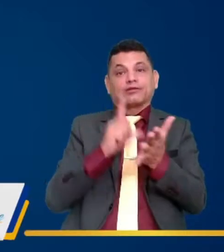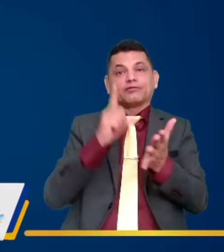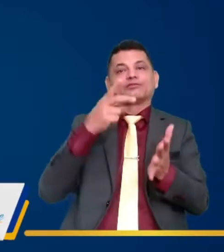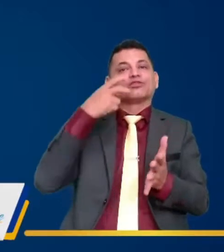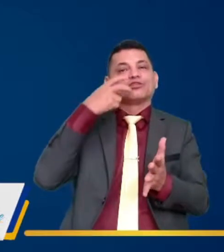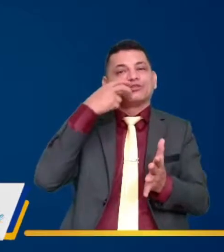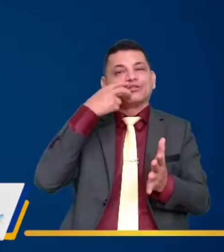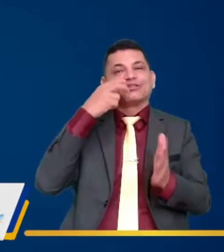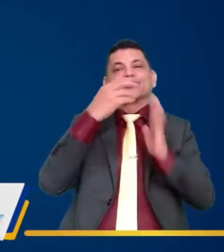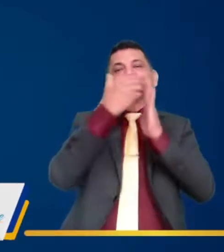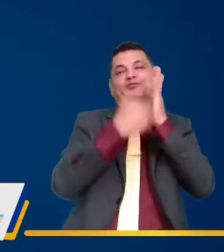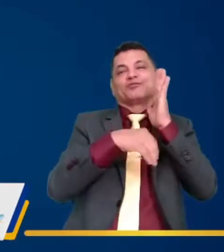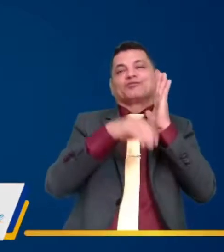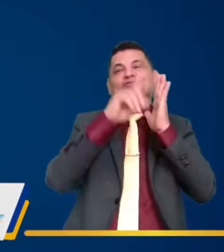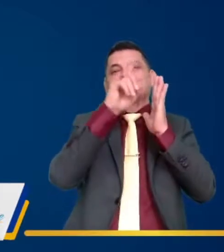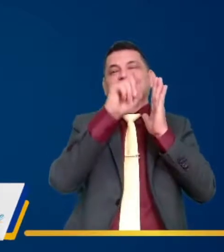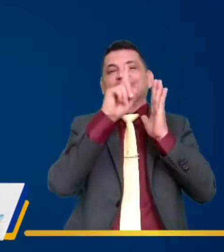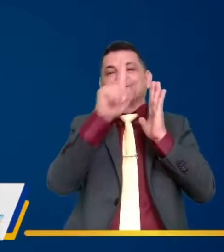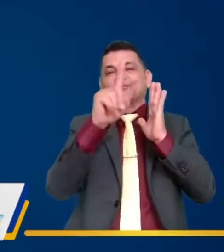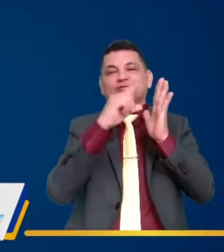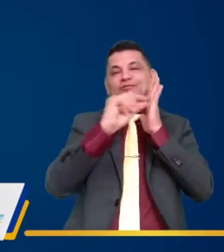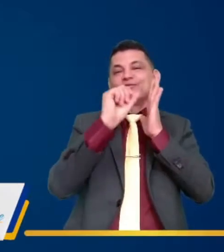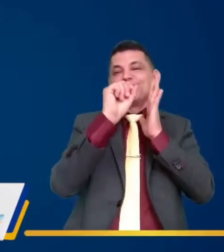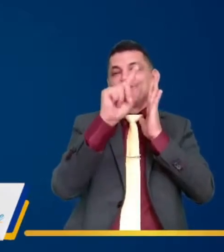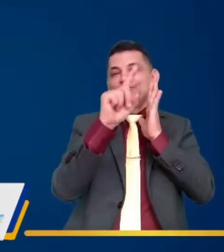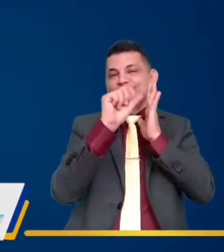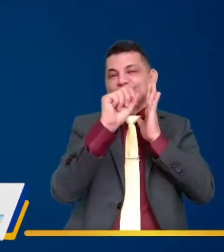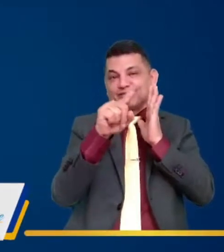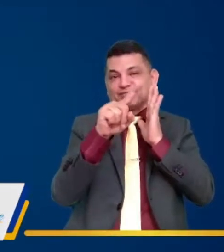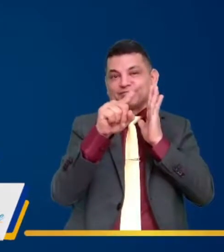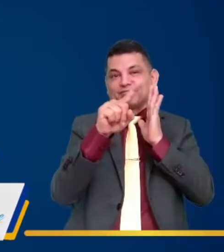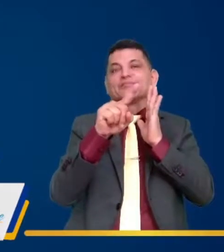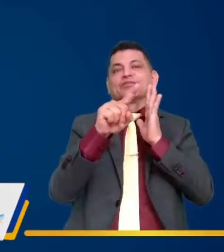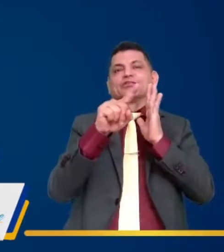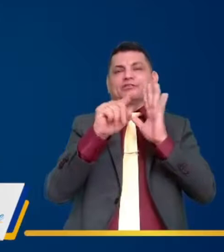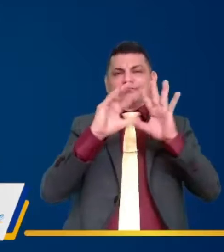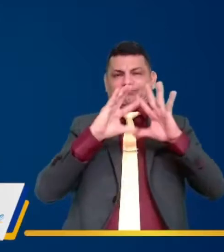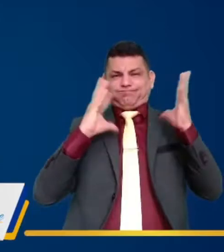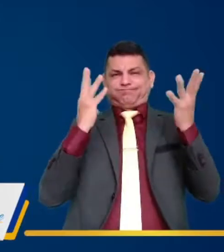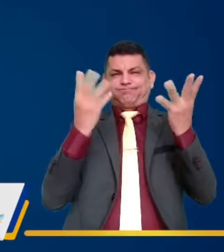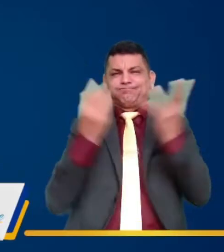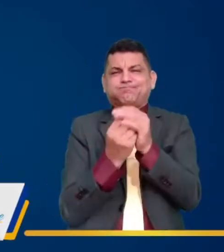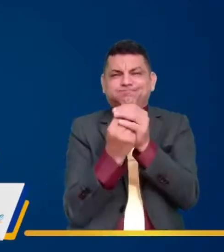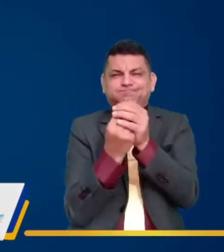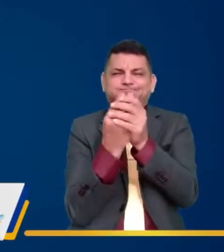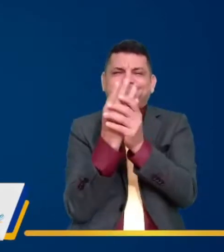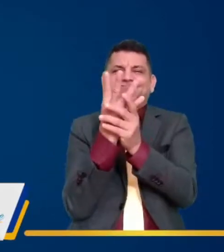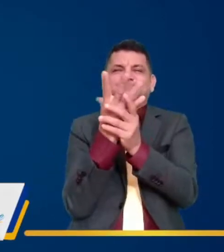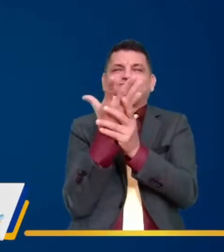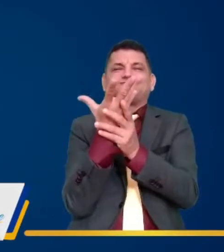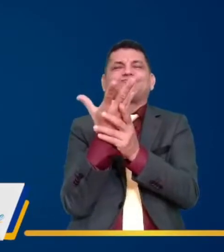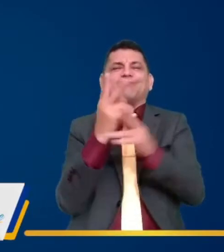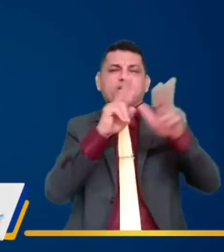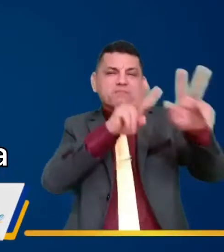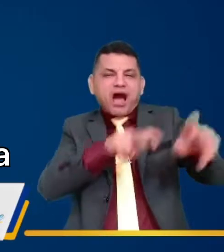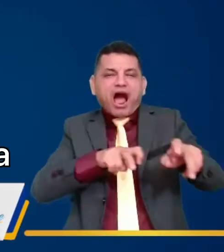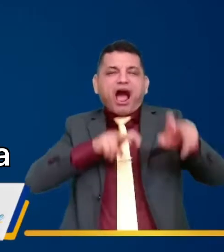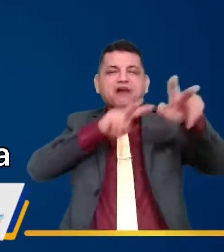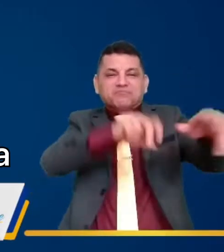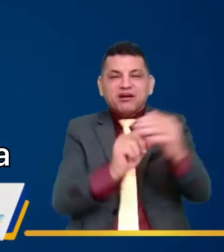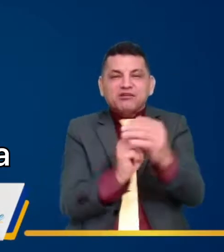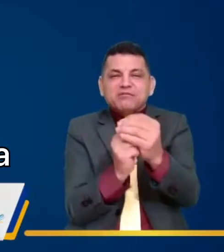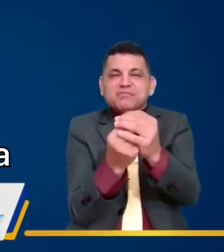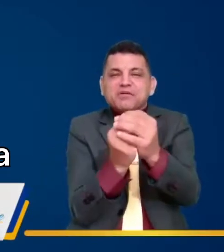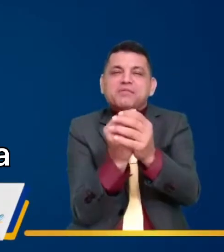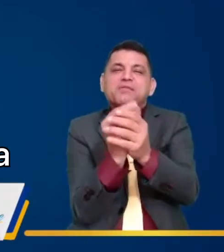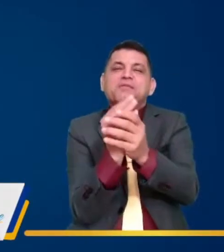Isaías capítulo 61, versículo 11. Porque como la tierra produce su renuevo y como el huerto hace brotar su